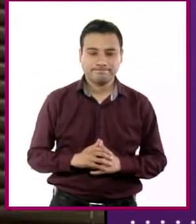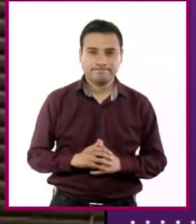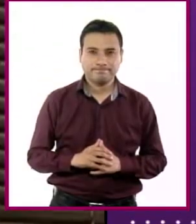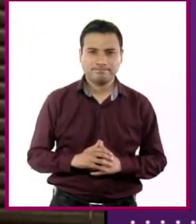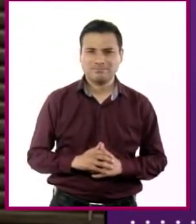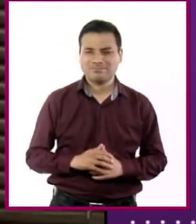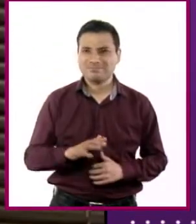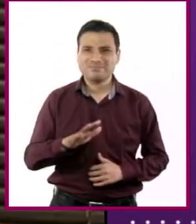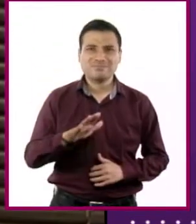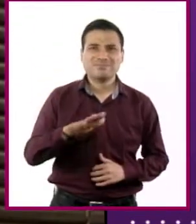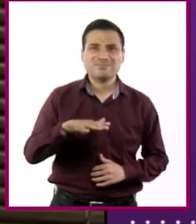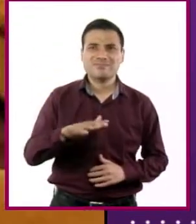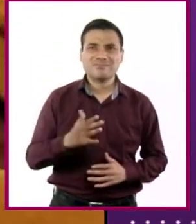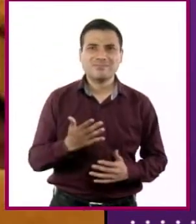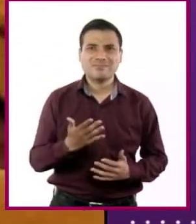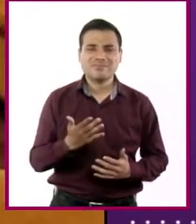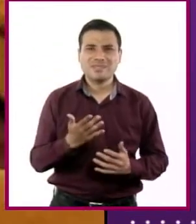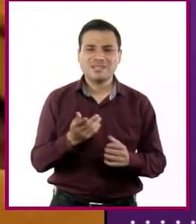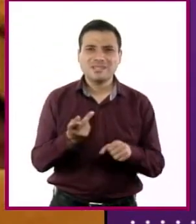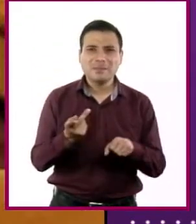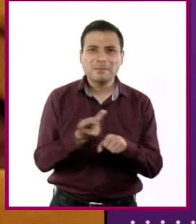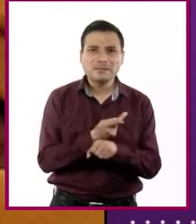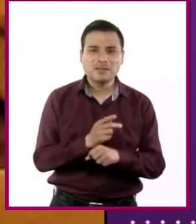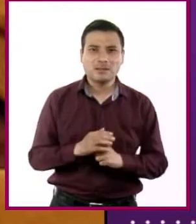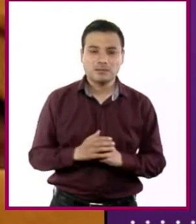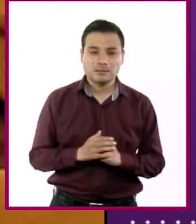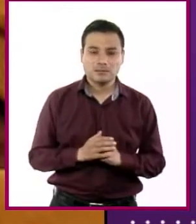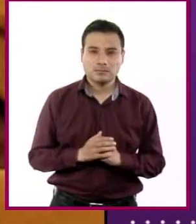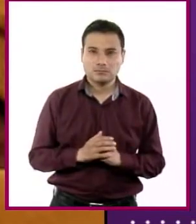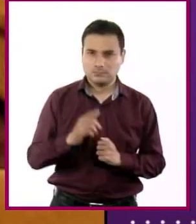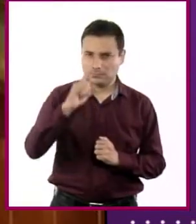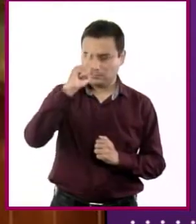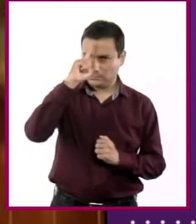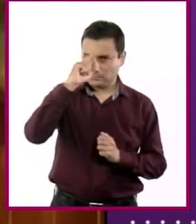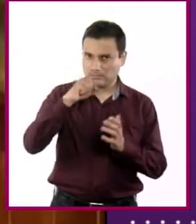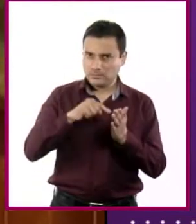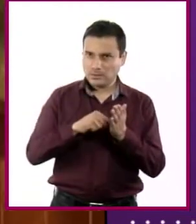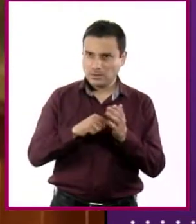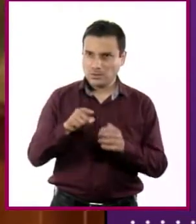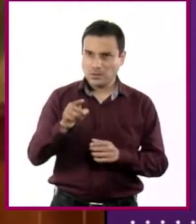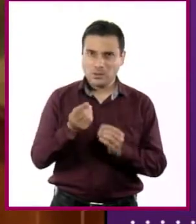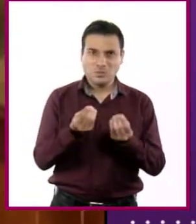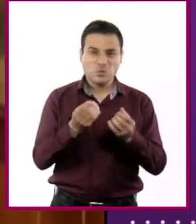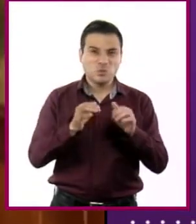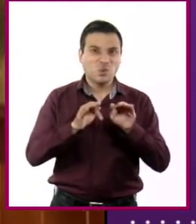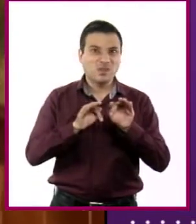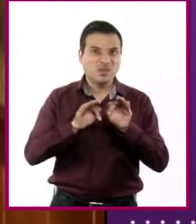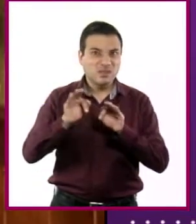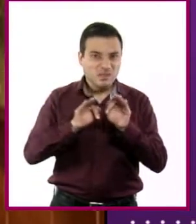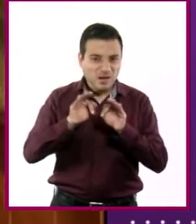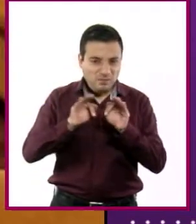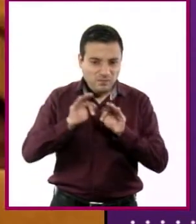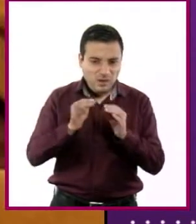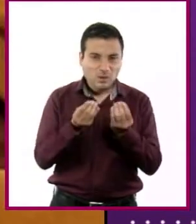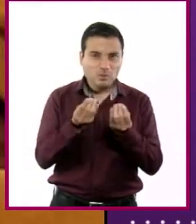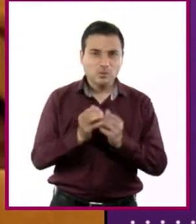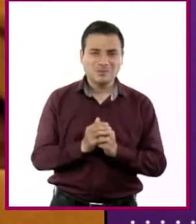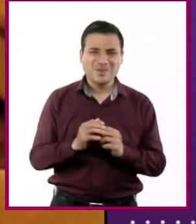¿Qué ocurre, Mystery? Parece que la señorita tiene mucho trabajo, Mr. Wong. ¿Pero es que no lo